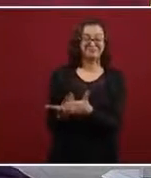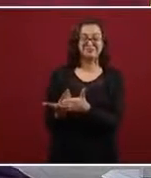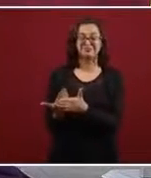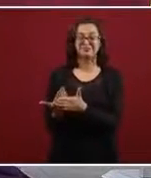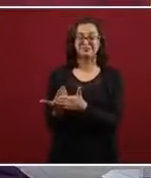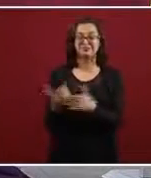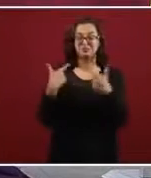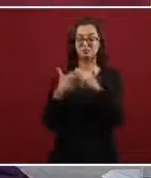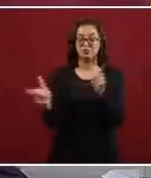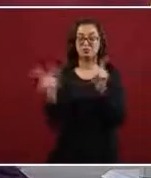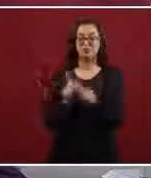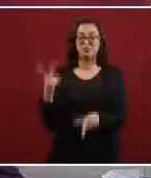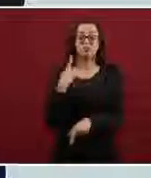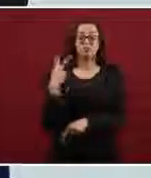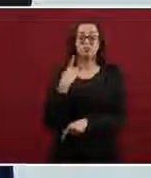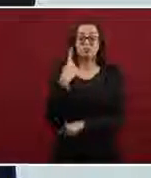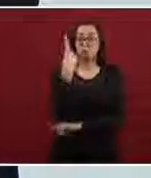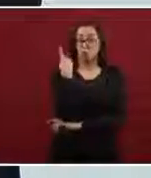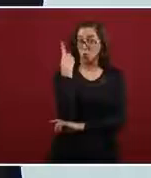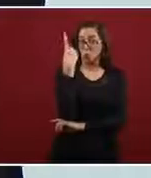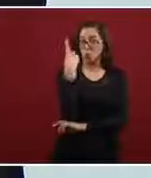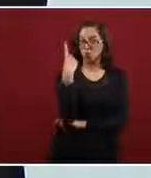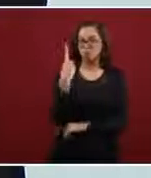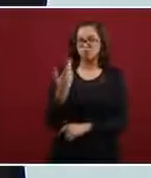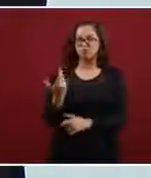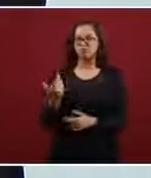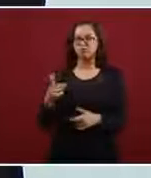hubo un partido de Estado.